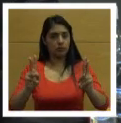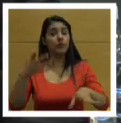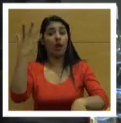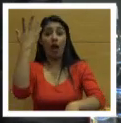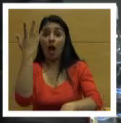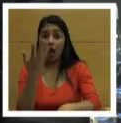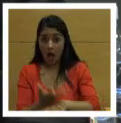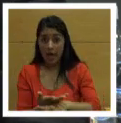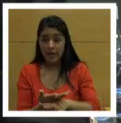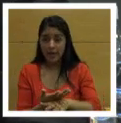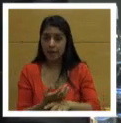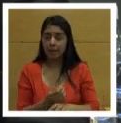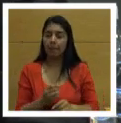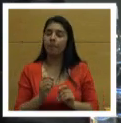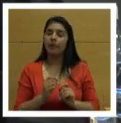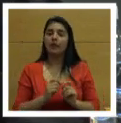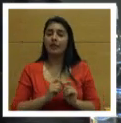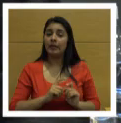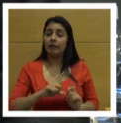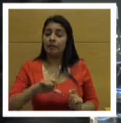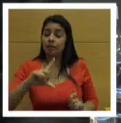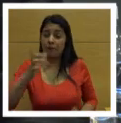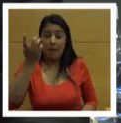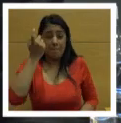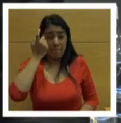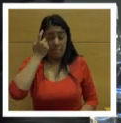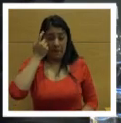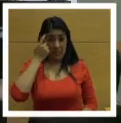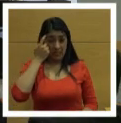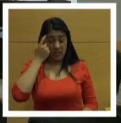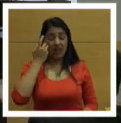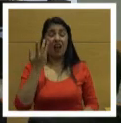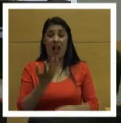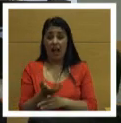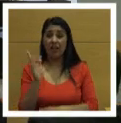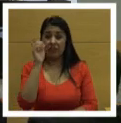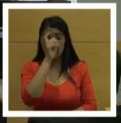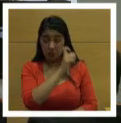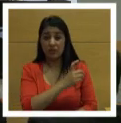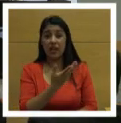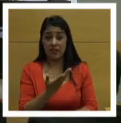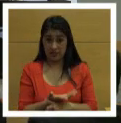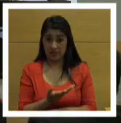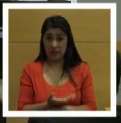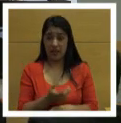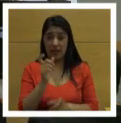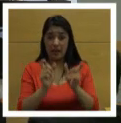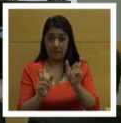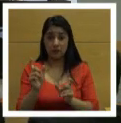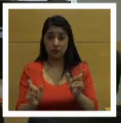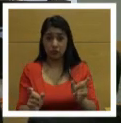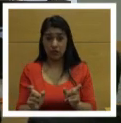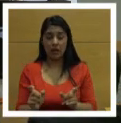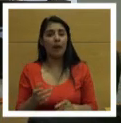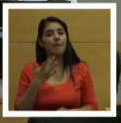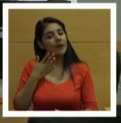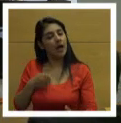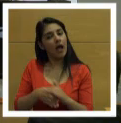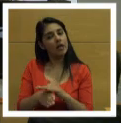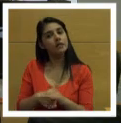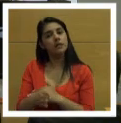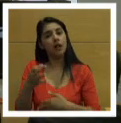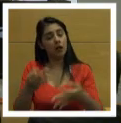Existe una creciente percepción y constatación que las dificultades experimentadas por las personas para acceder